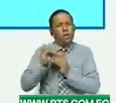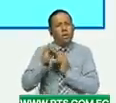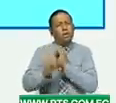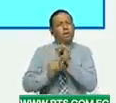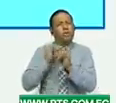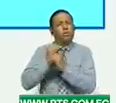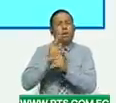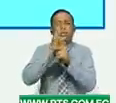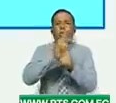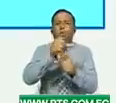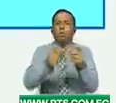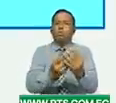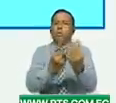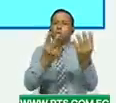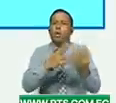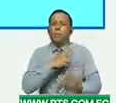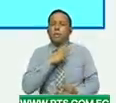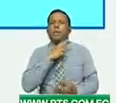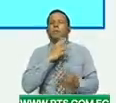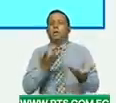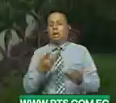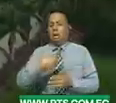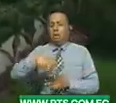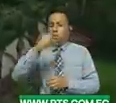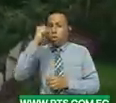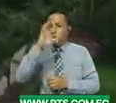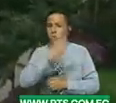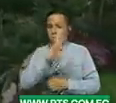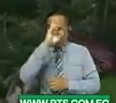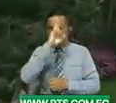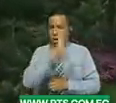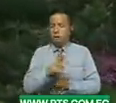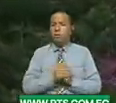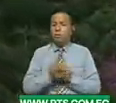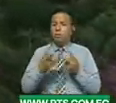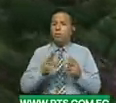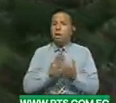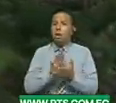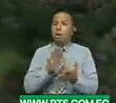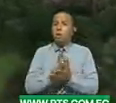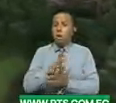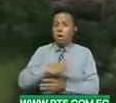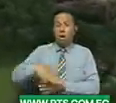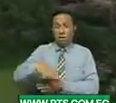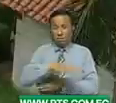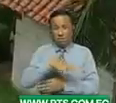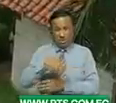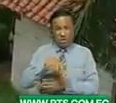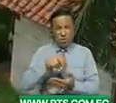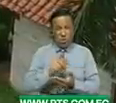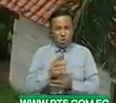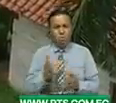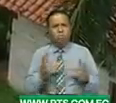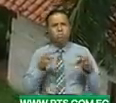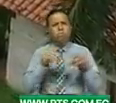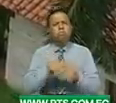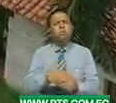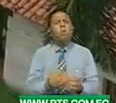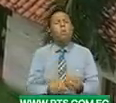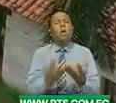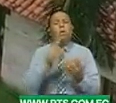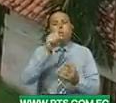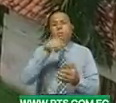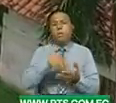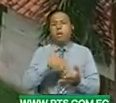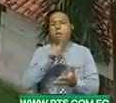víctimas, garantizando los plenos derechos de estas. Además, desde la Escuela Agrícola Panamericana del Zamorano, que alberga más de 1.200